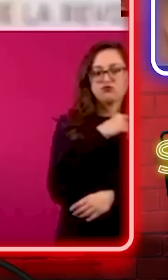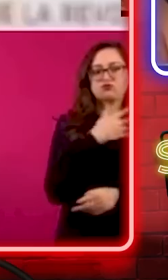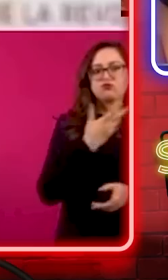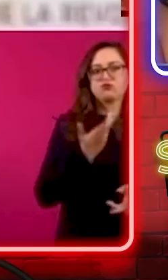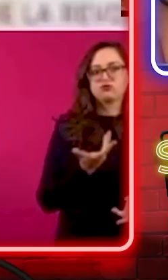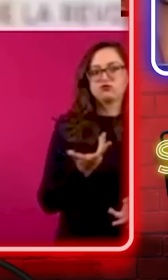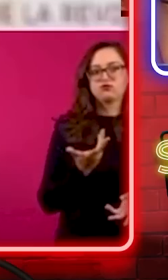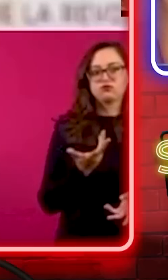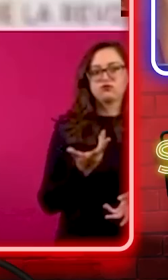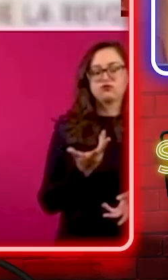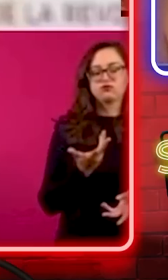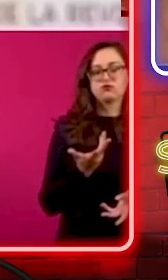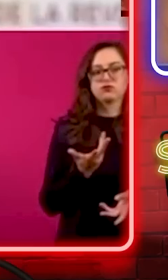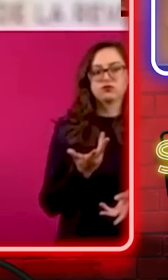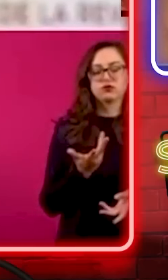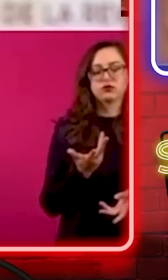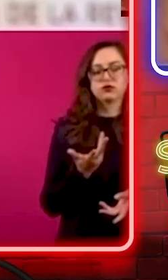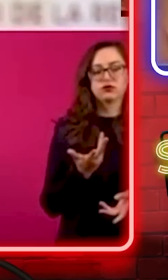también